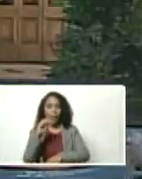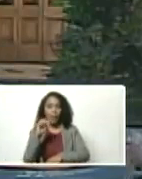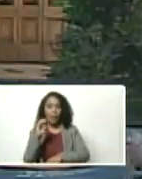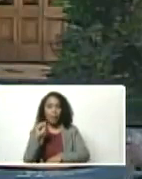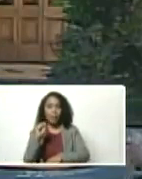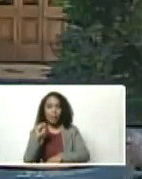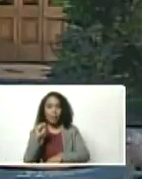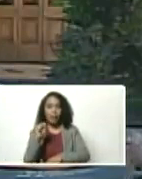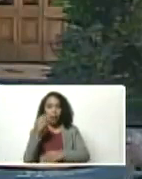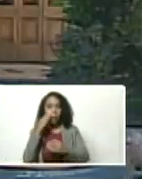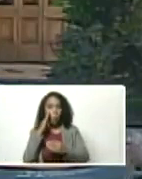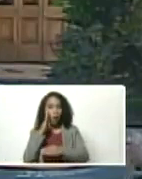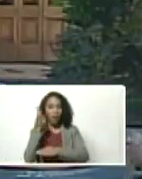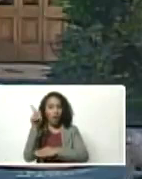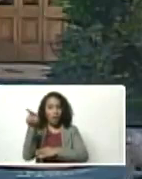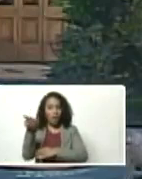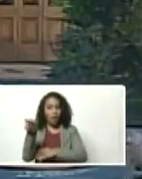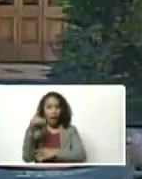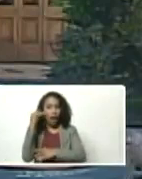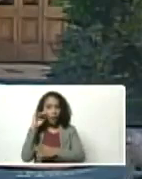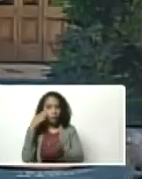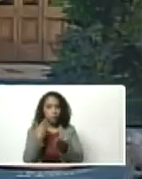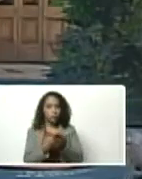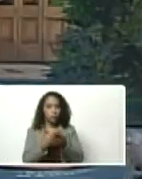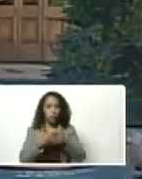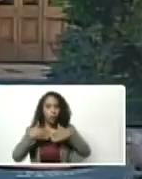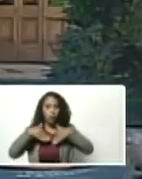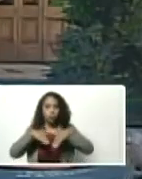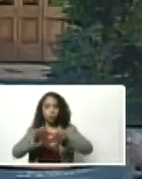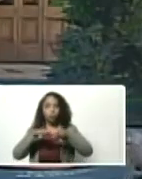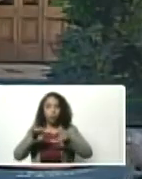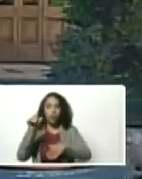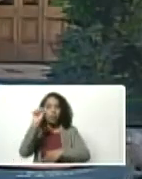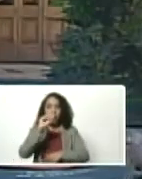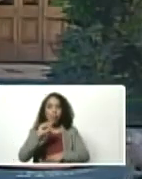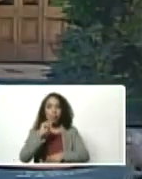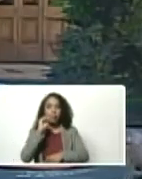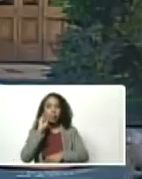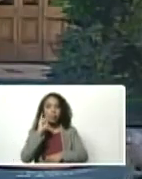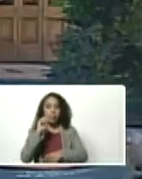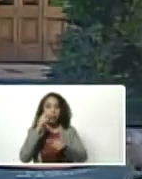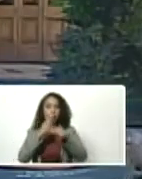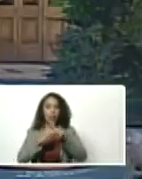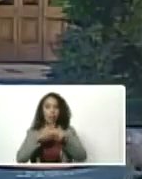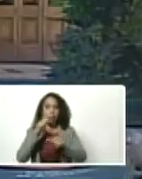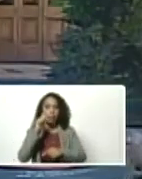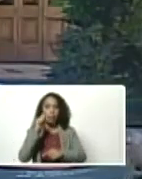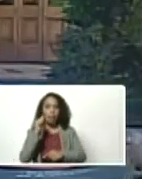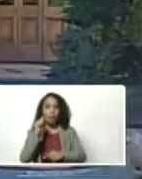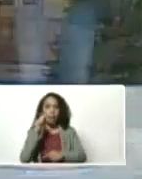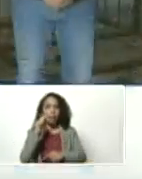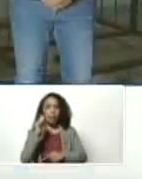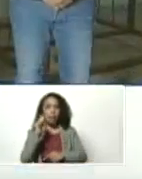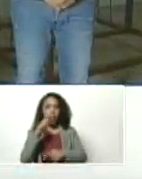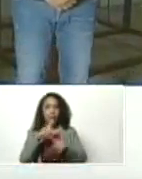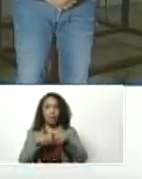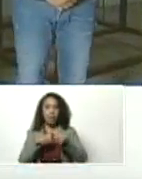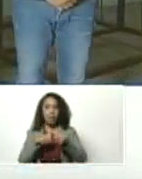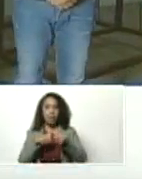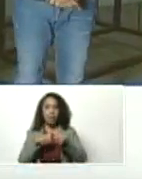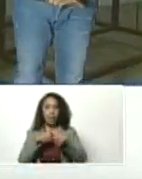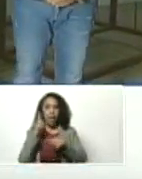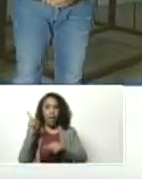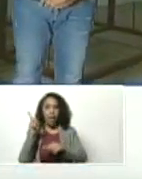Vamos a Quíbor, allá está la textilera Sixtatez. Sistatés,